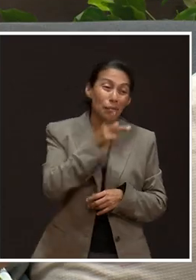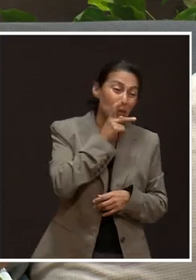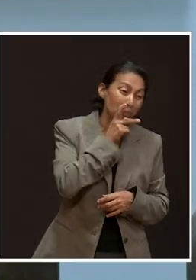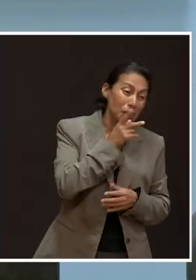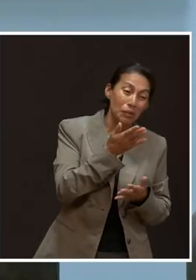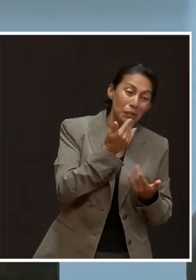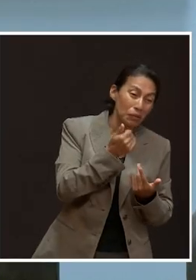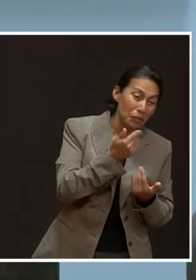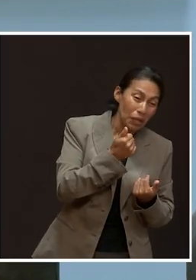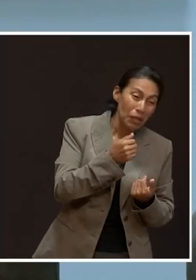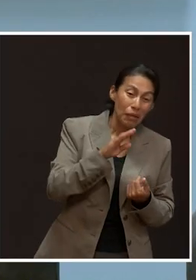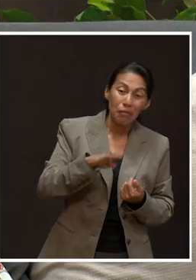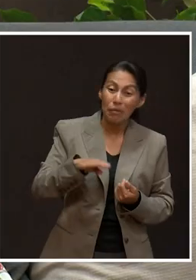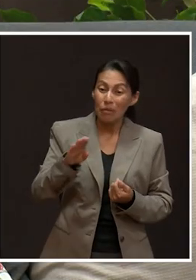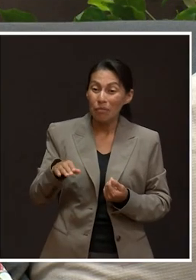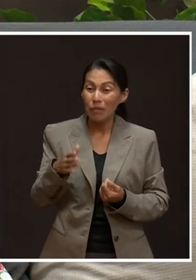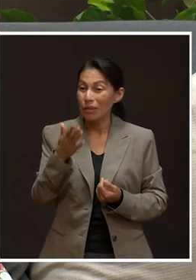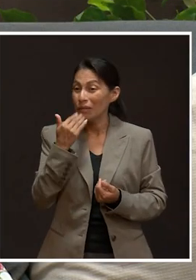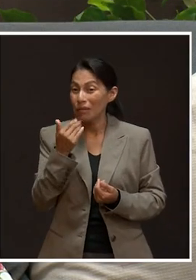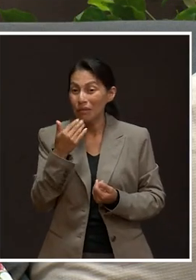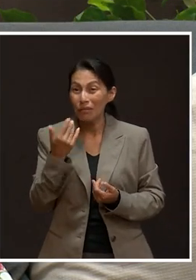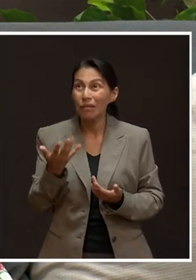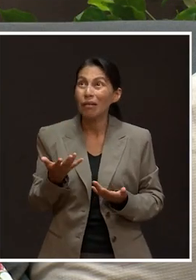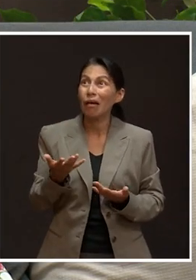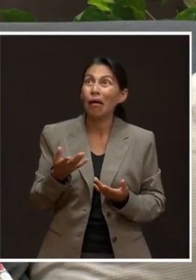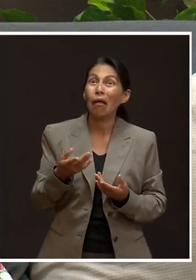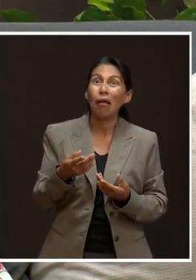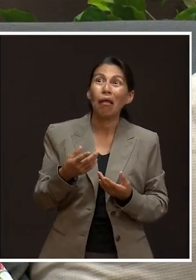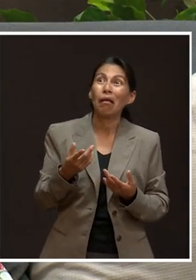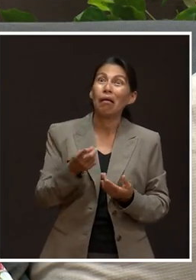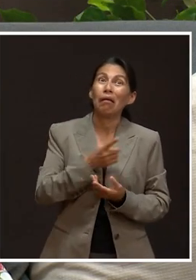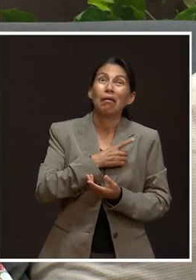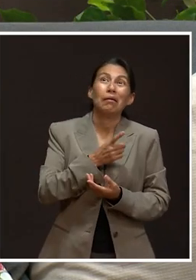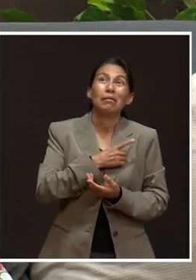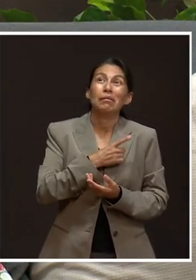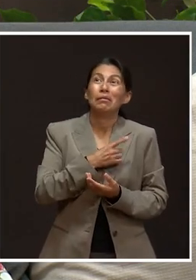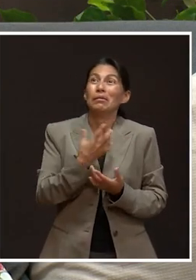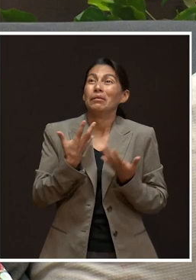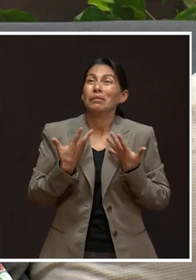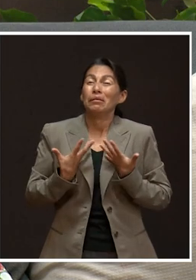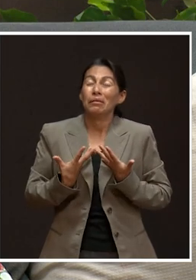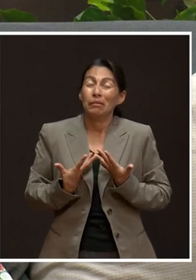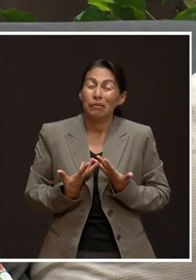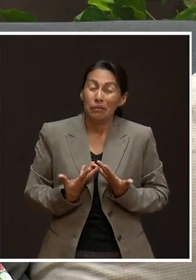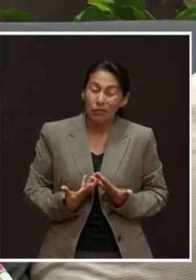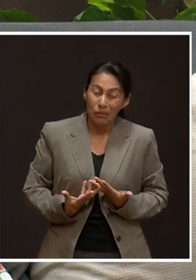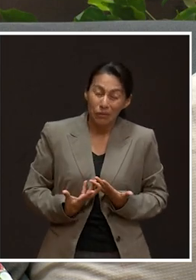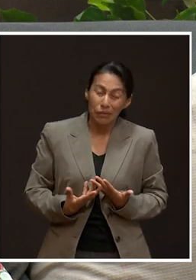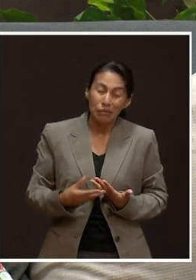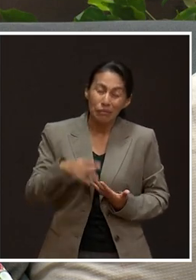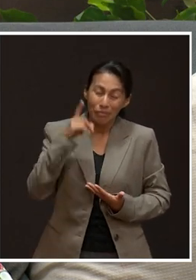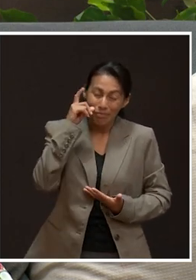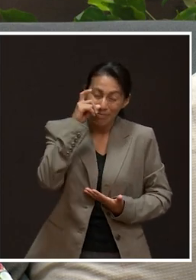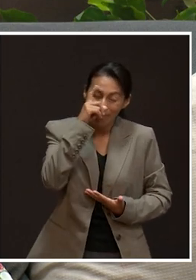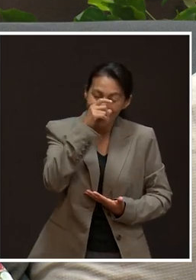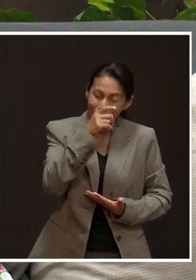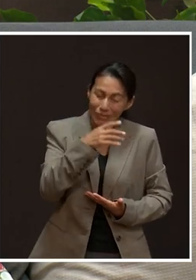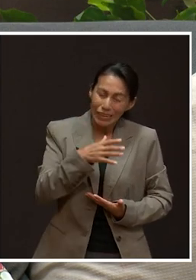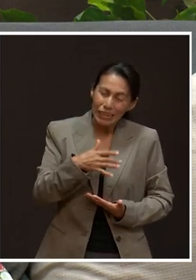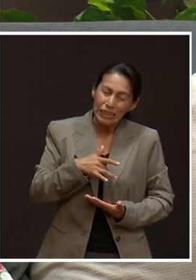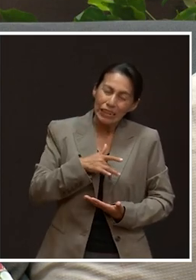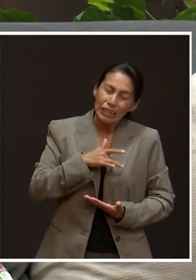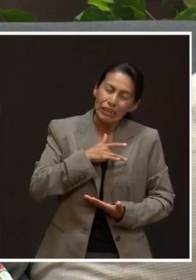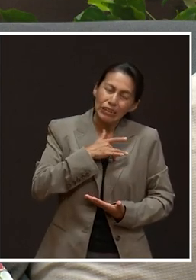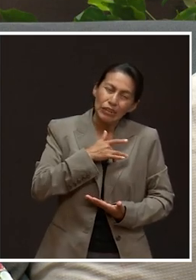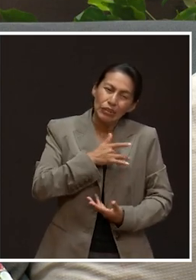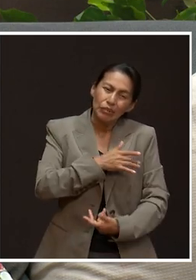a tu papá, no tienes a tu mamá, entonces es como si no tuvieras pues nada. Y fue algo que sí me pegó, impactó